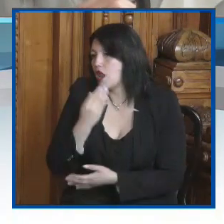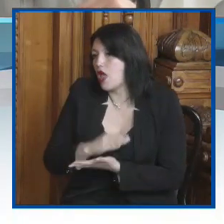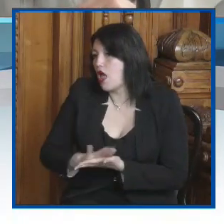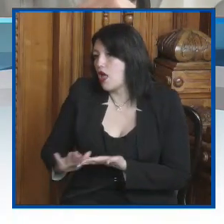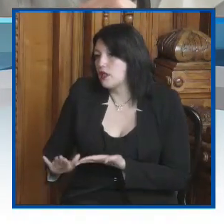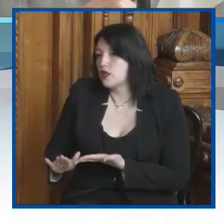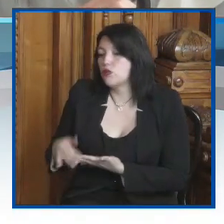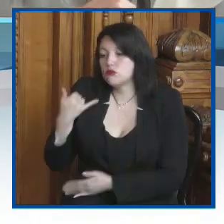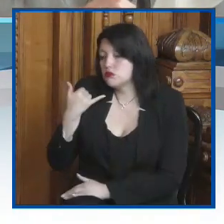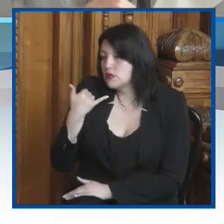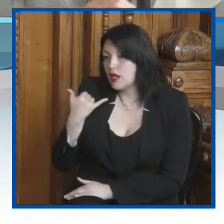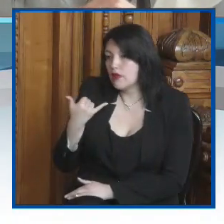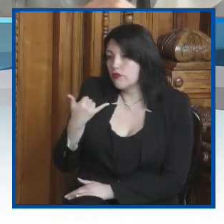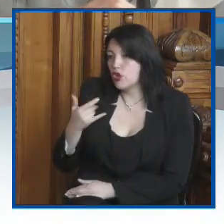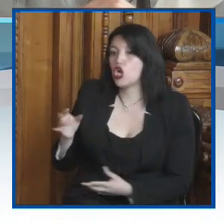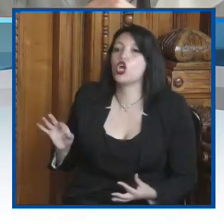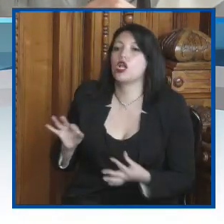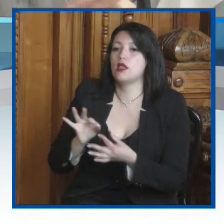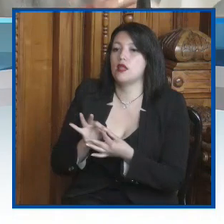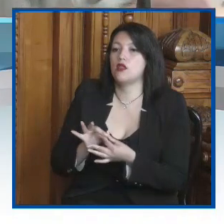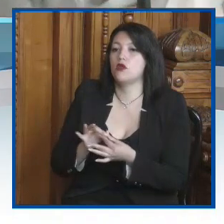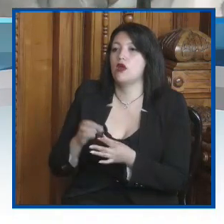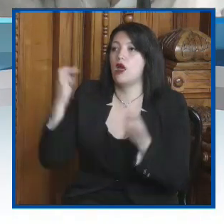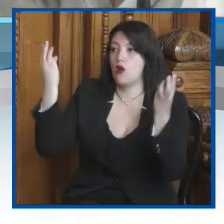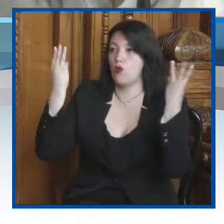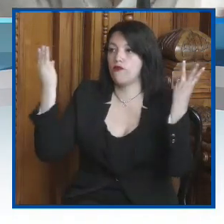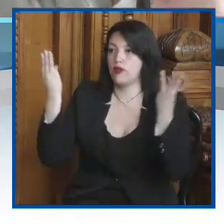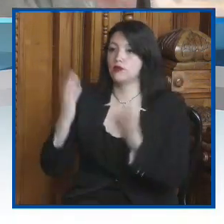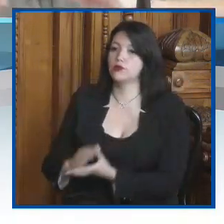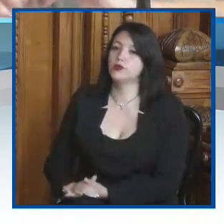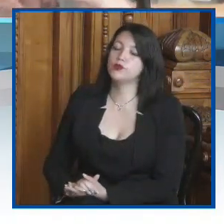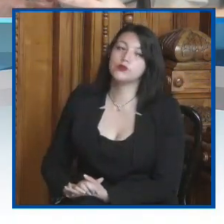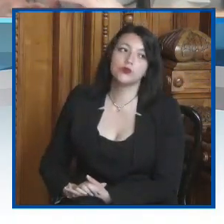un celular conectado a Wi-Fi.